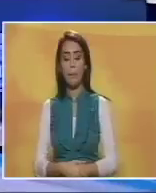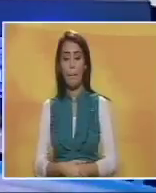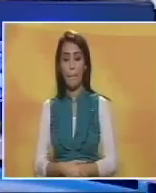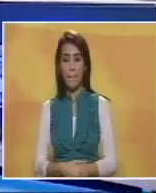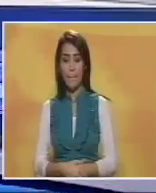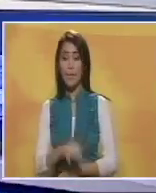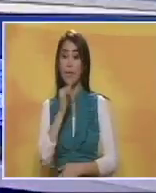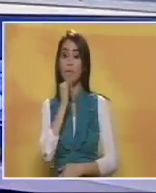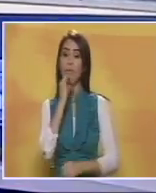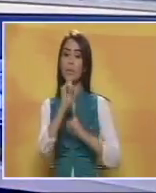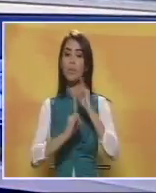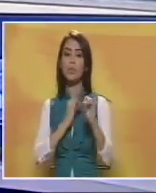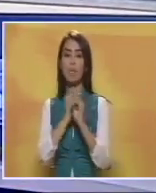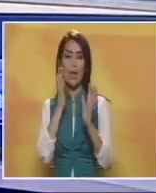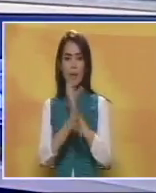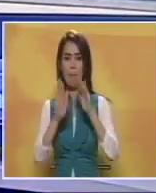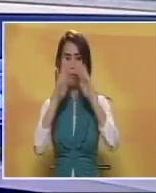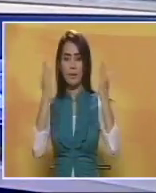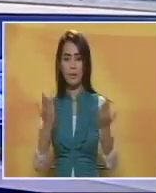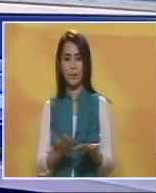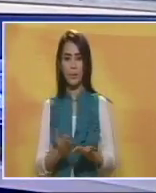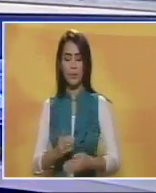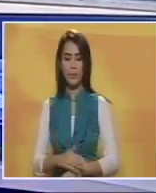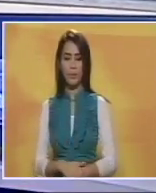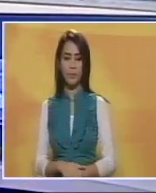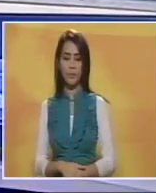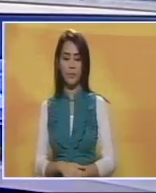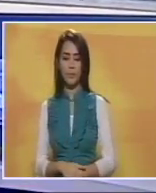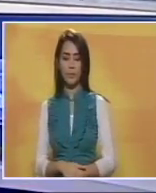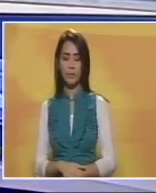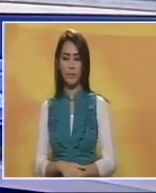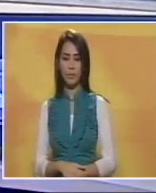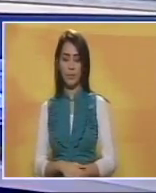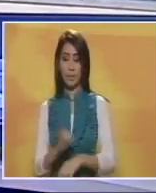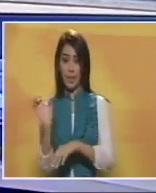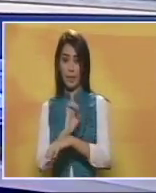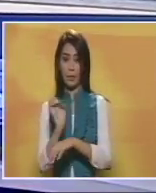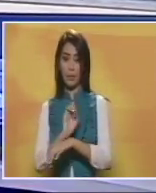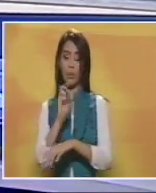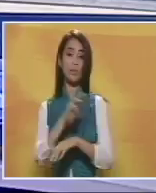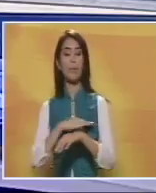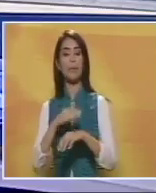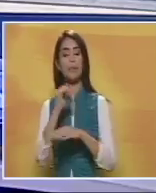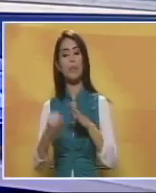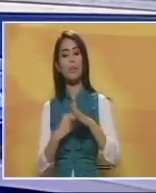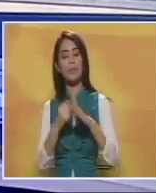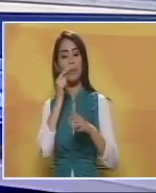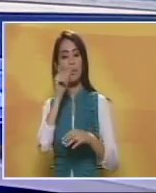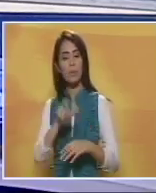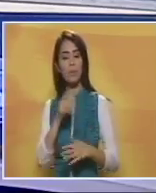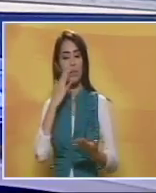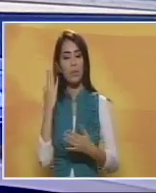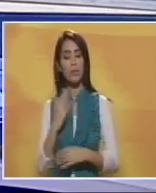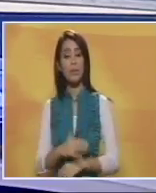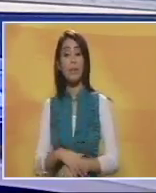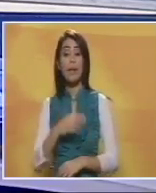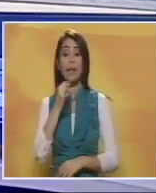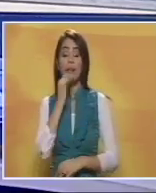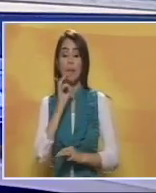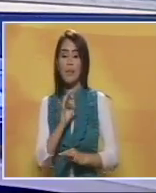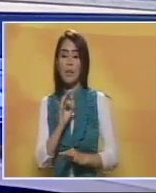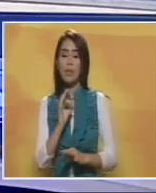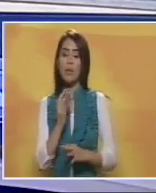Iniciamos el recorrido por las notas informativas en lo que pasa en el mundo. Lo hacemos en Ecuador, donde el ministro de Interior, César Navas, indicó que han